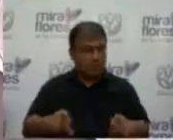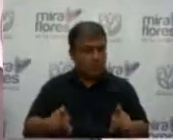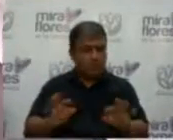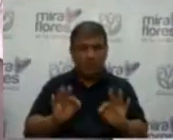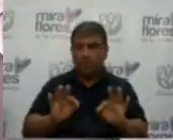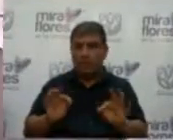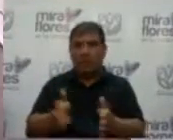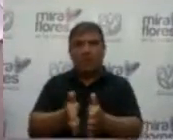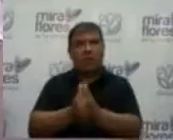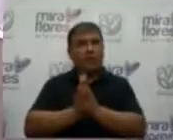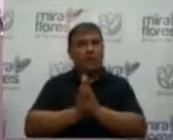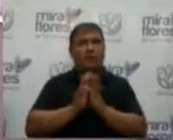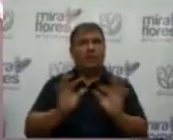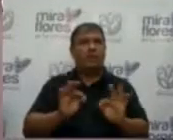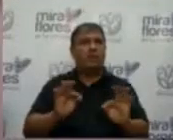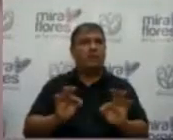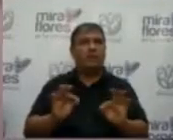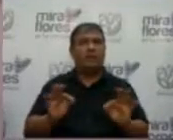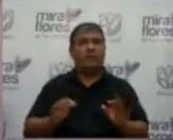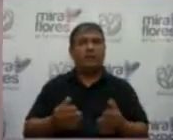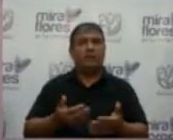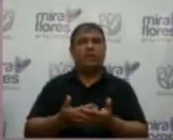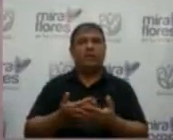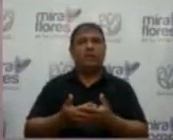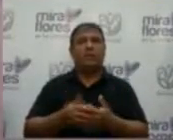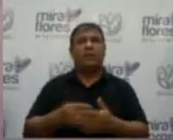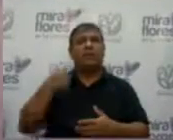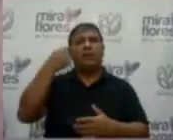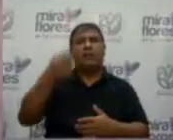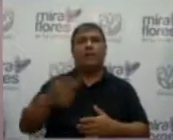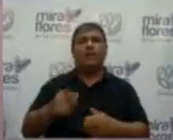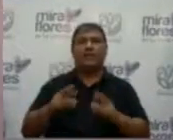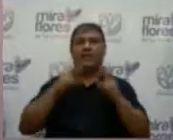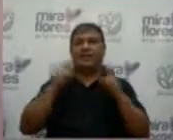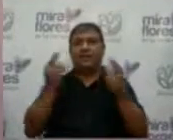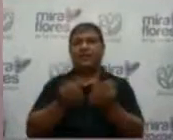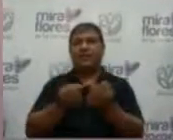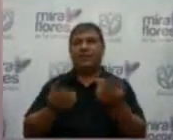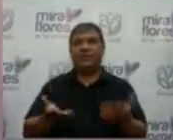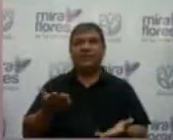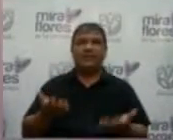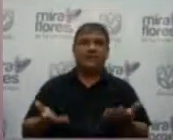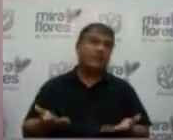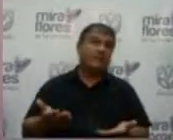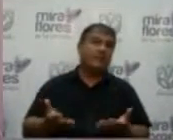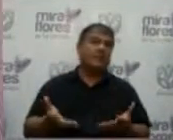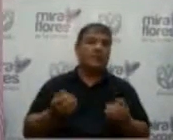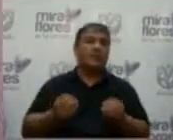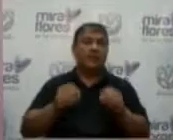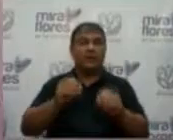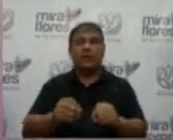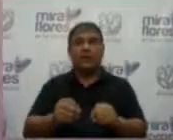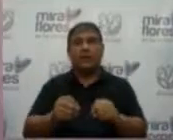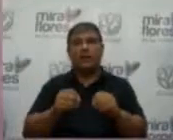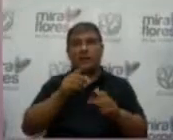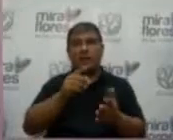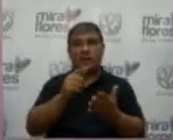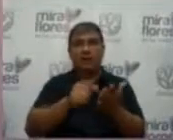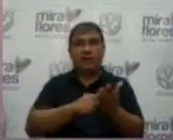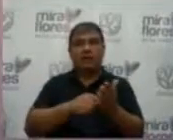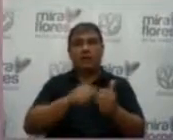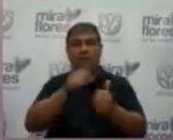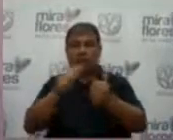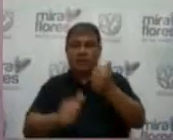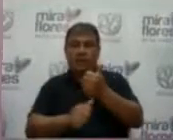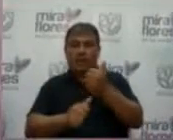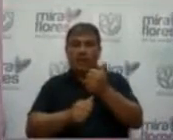solicitudes, nada. Para la próxima sesión. Muy bien. Quiero dejar constancia que el señor teniente alcalde